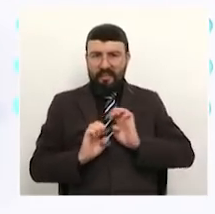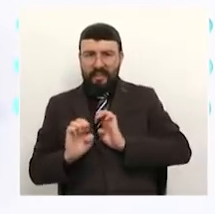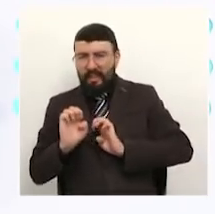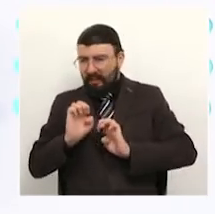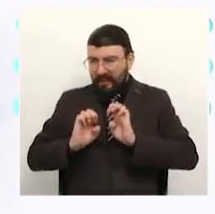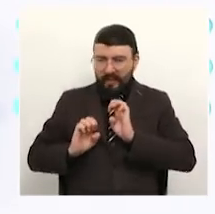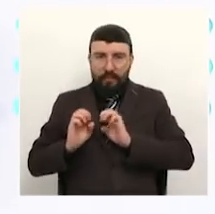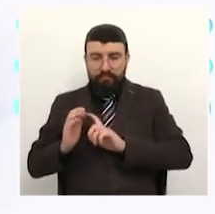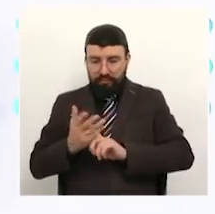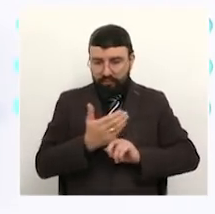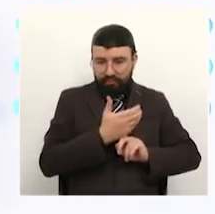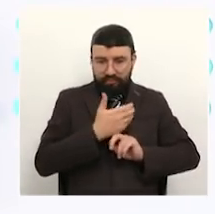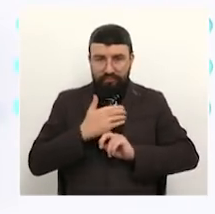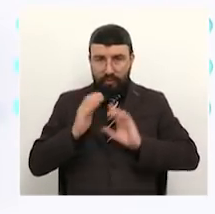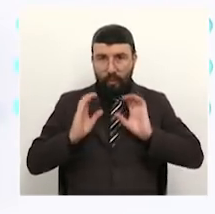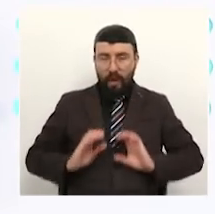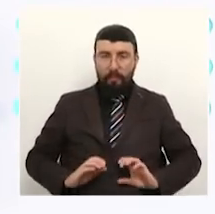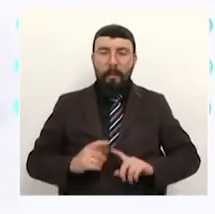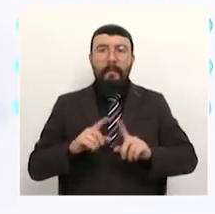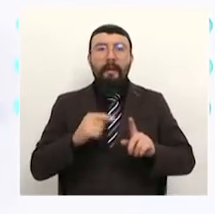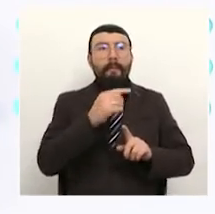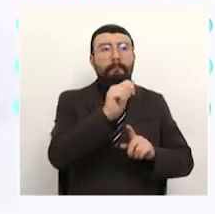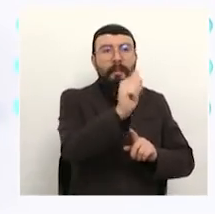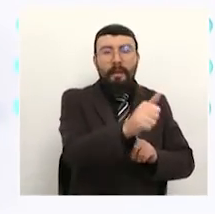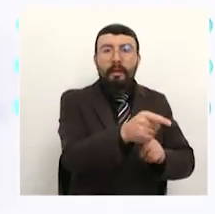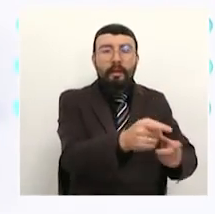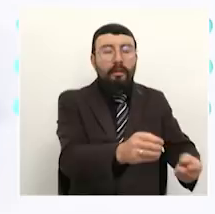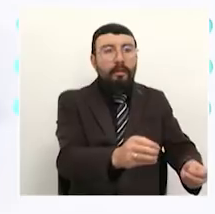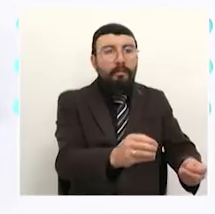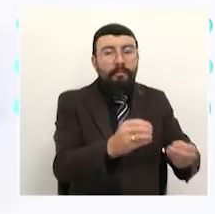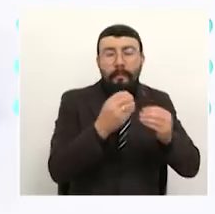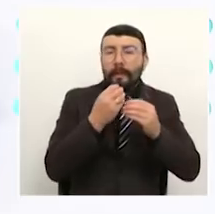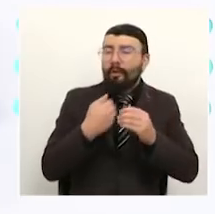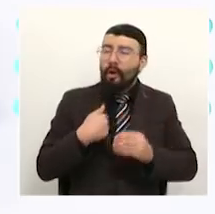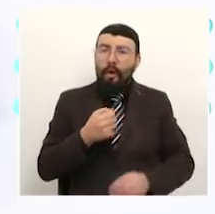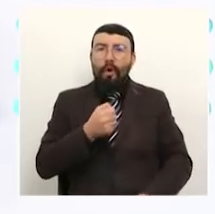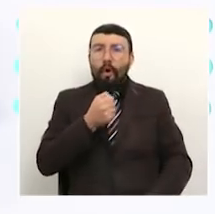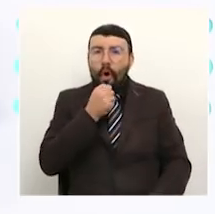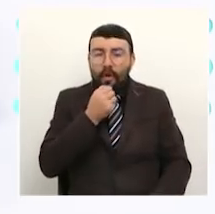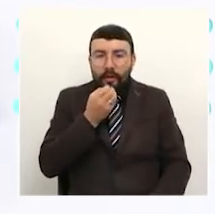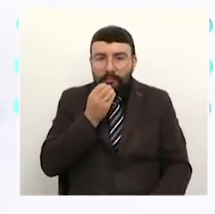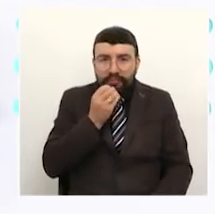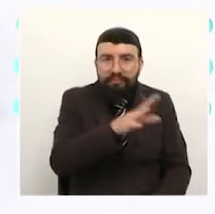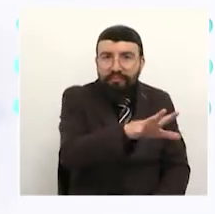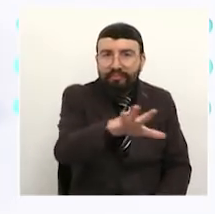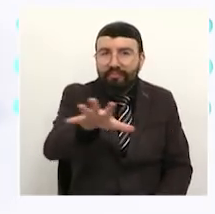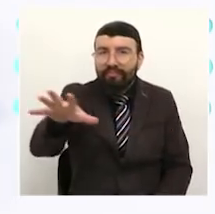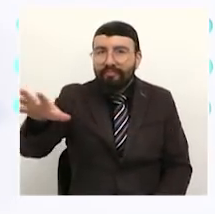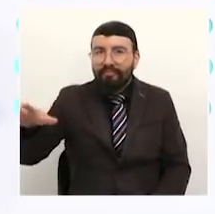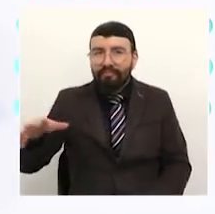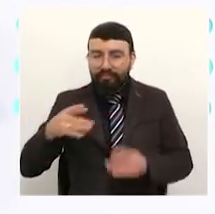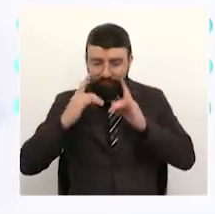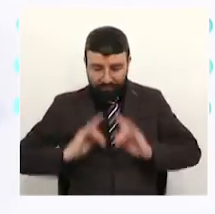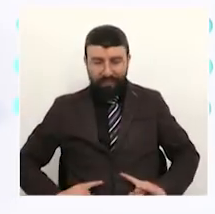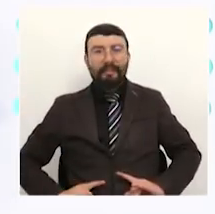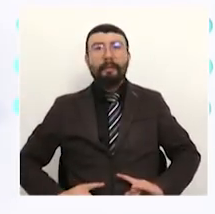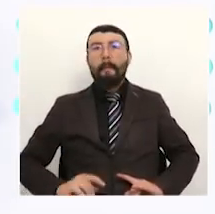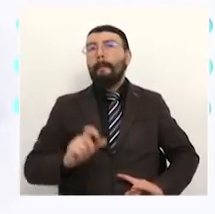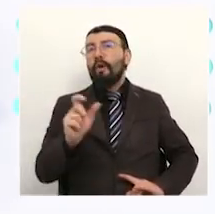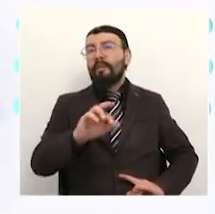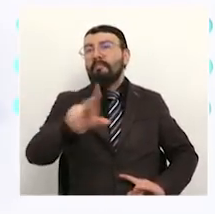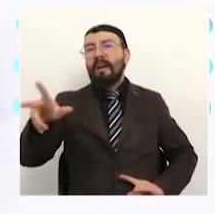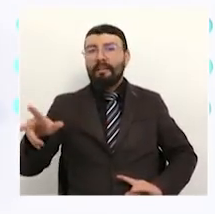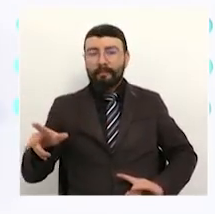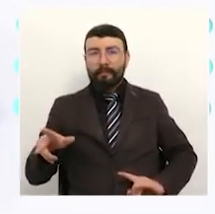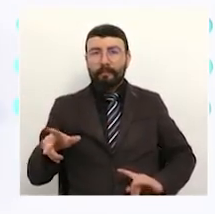yo invito digamos cualquier parte de mi aliento ahí sal es cierto es importante recalcar que la baciloscopia